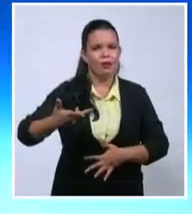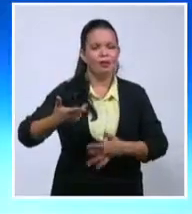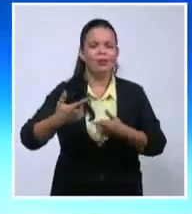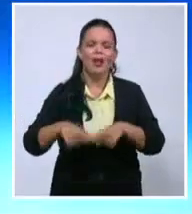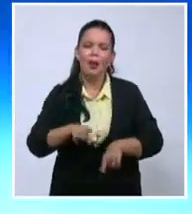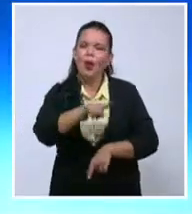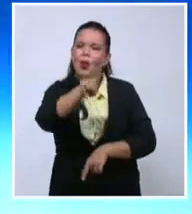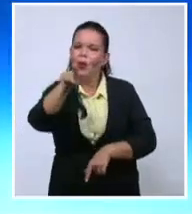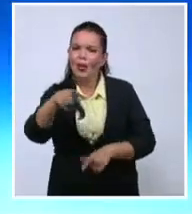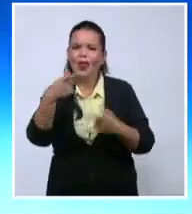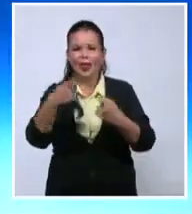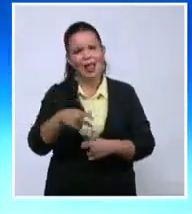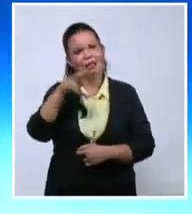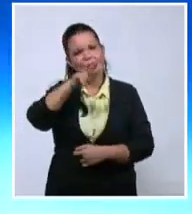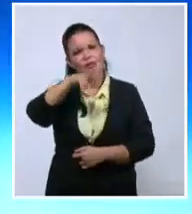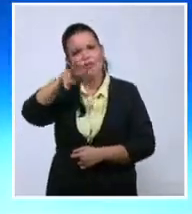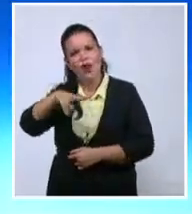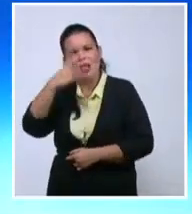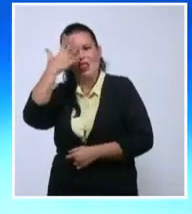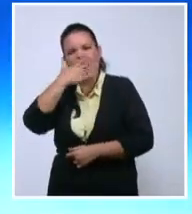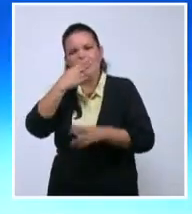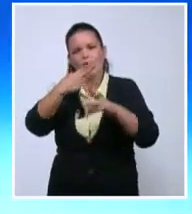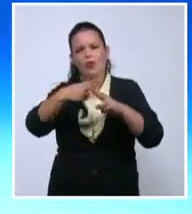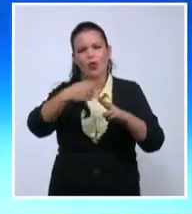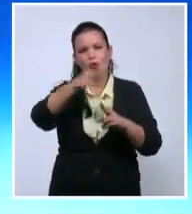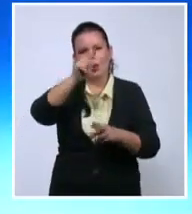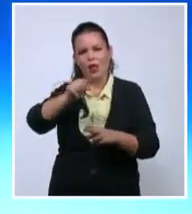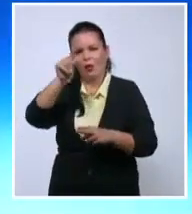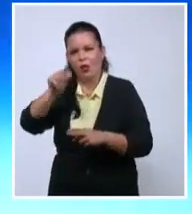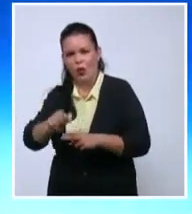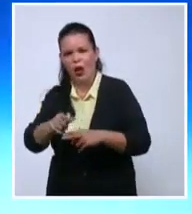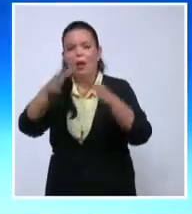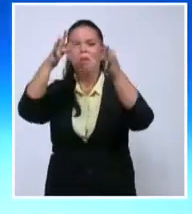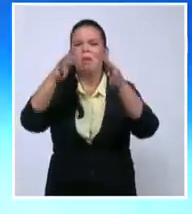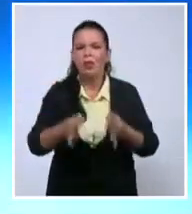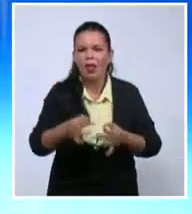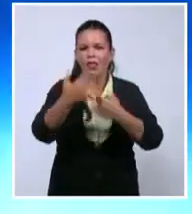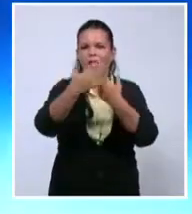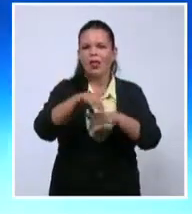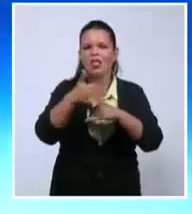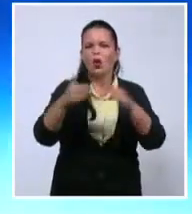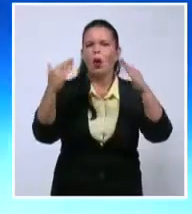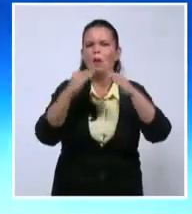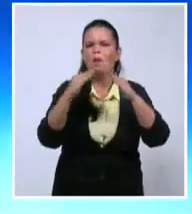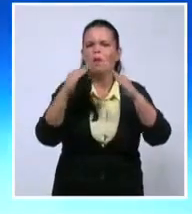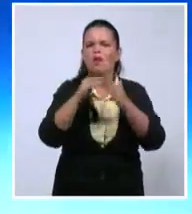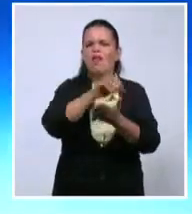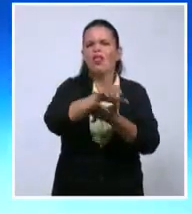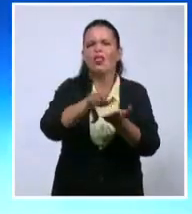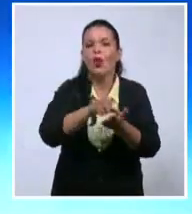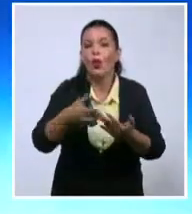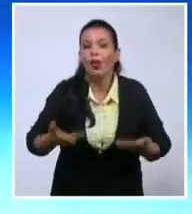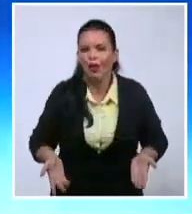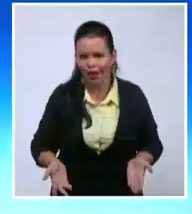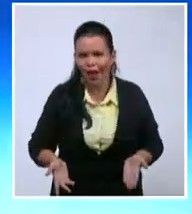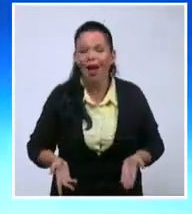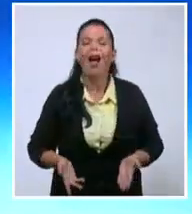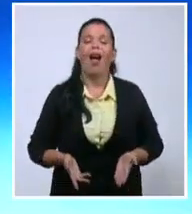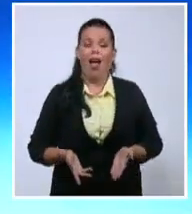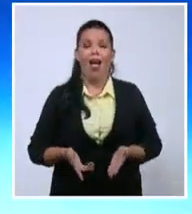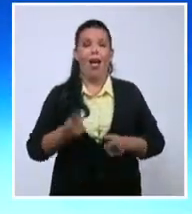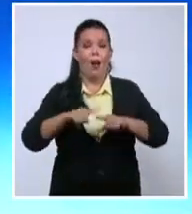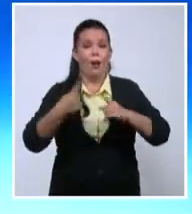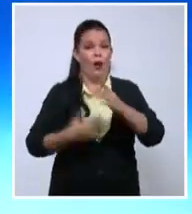estas convocatorias, algunas no están en Cuba y lo alientan a usted. Otras ya han formado parte de farsas y de